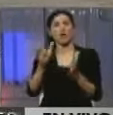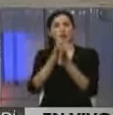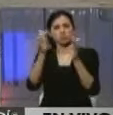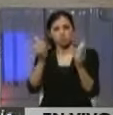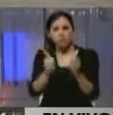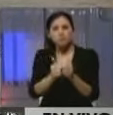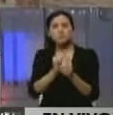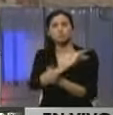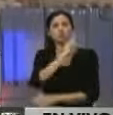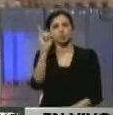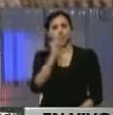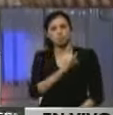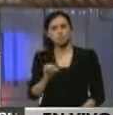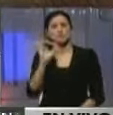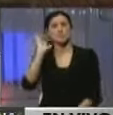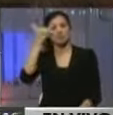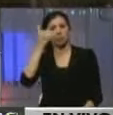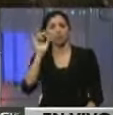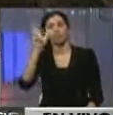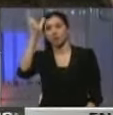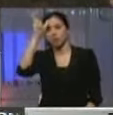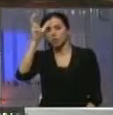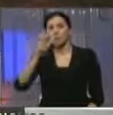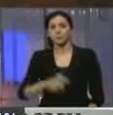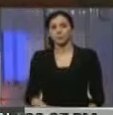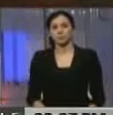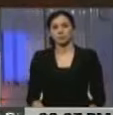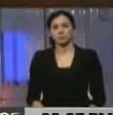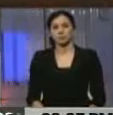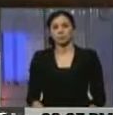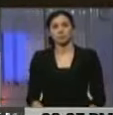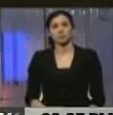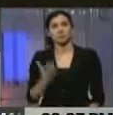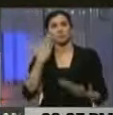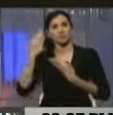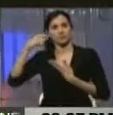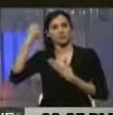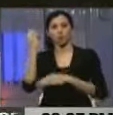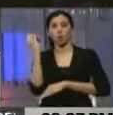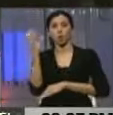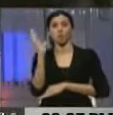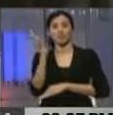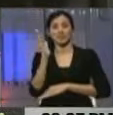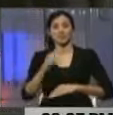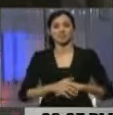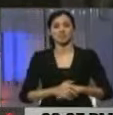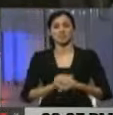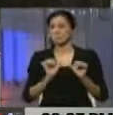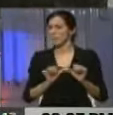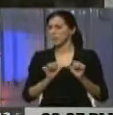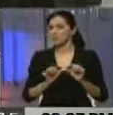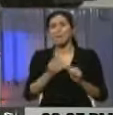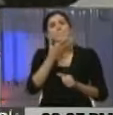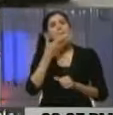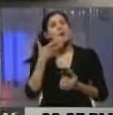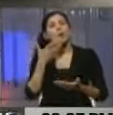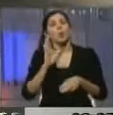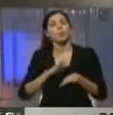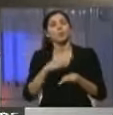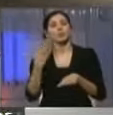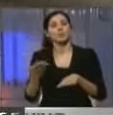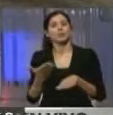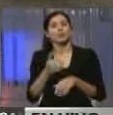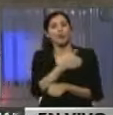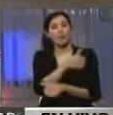Anzuategui, Zulia, Yaracuy, Falcón. En esta videoconferencia de coordinación es permanente, así es mejor, porque fíjense, en